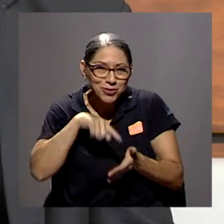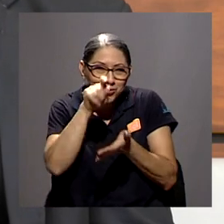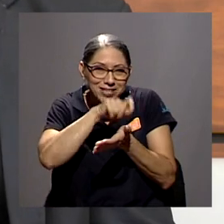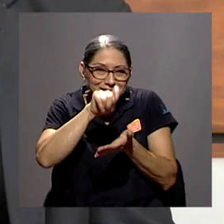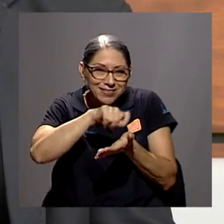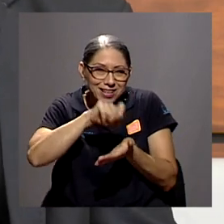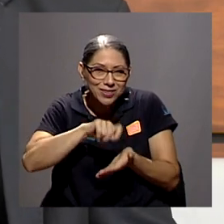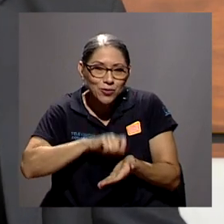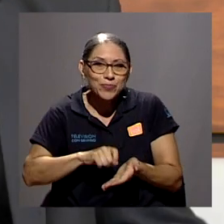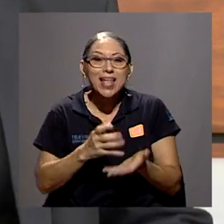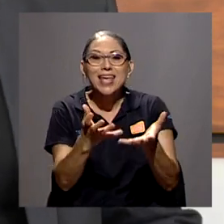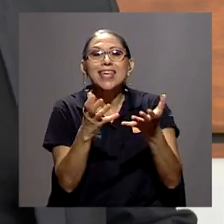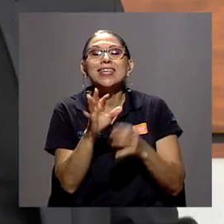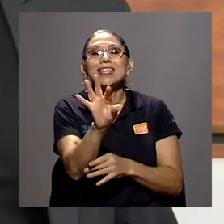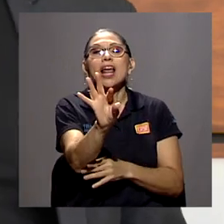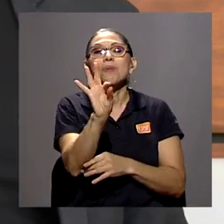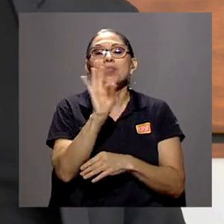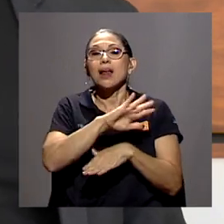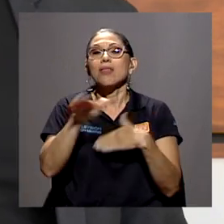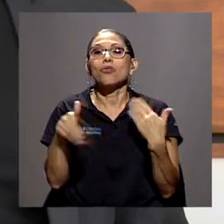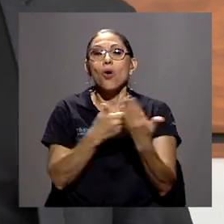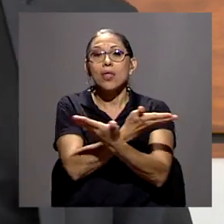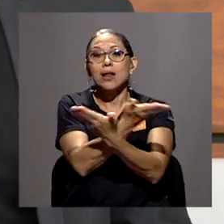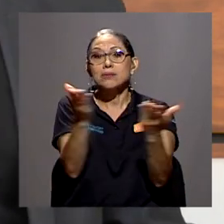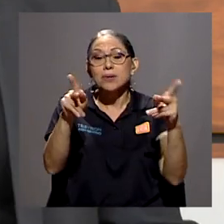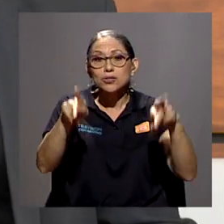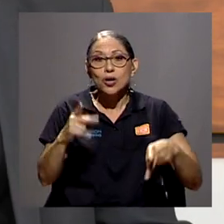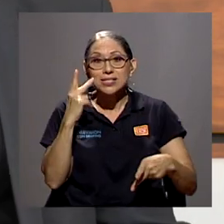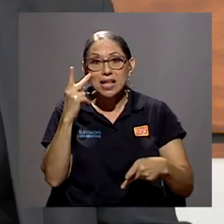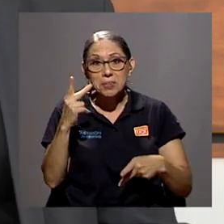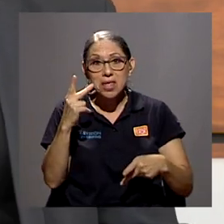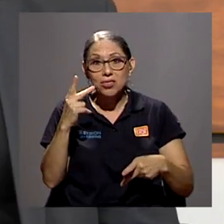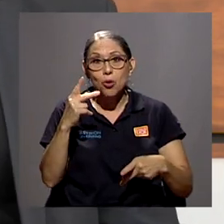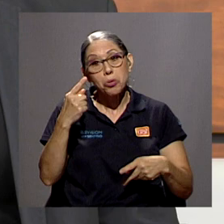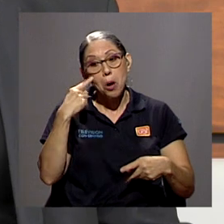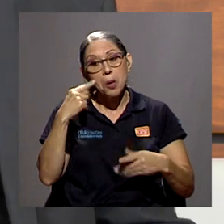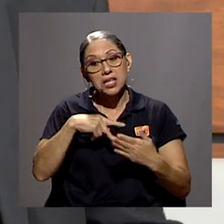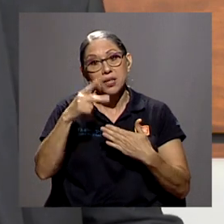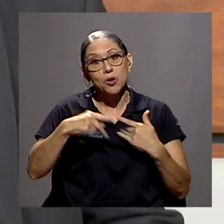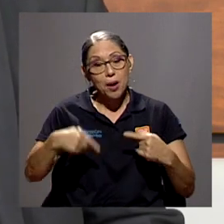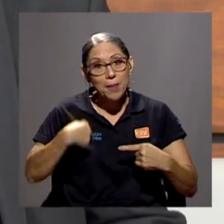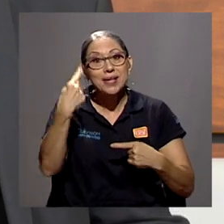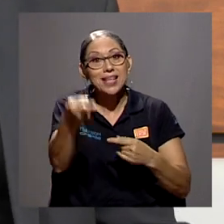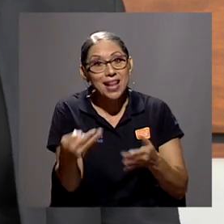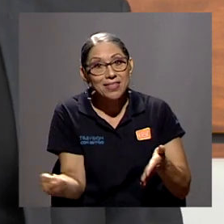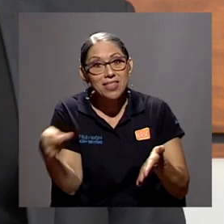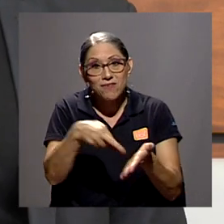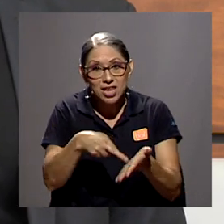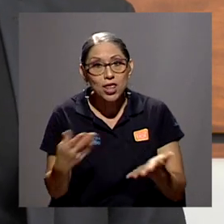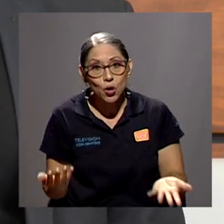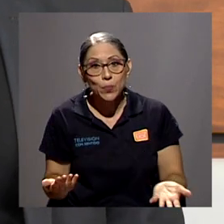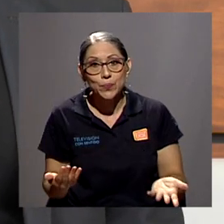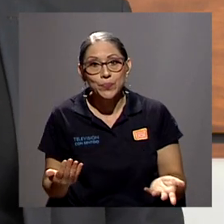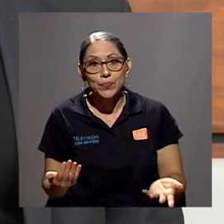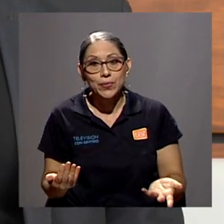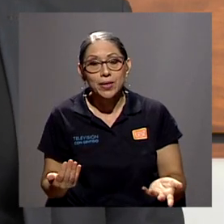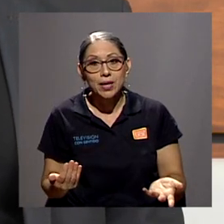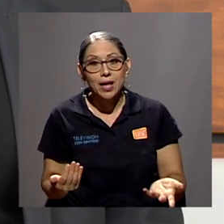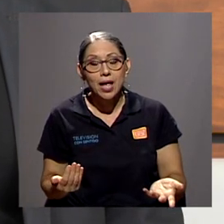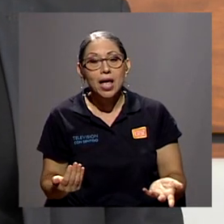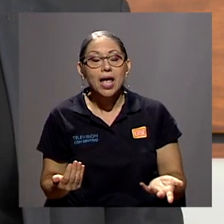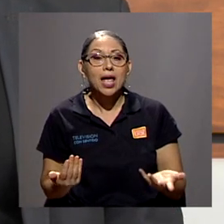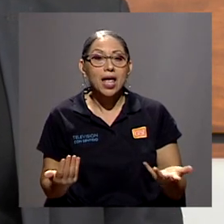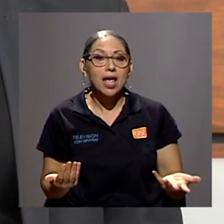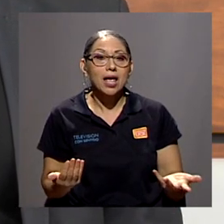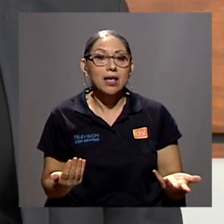quisiera invitar a todas las personas que están viendo y que van a ver este programa más adelante en diferido a